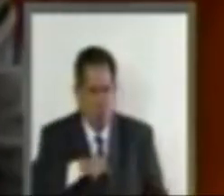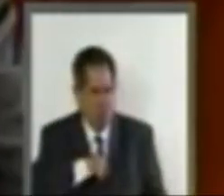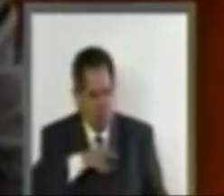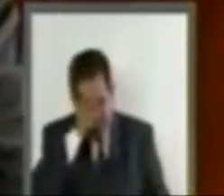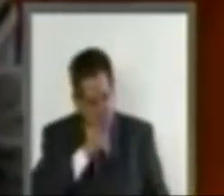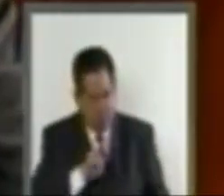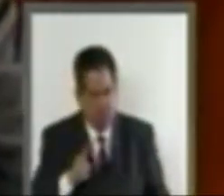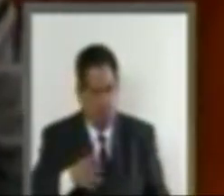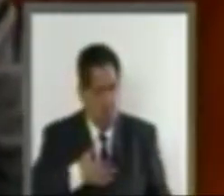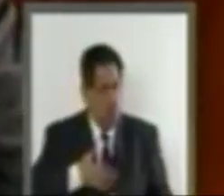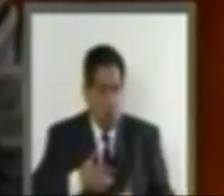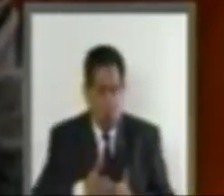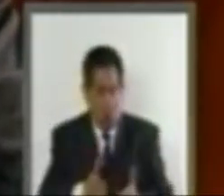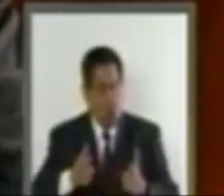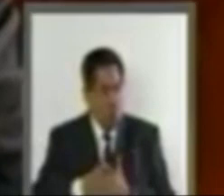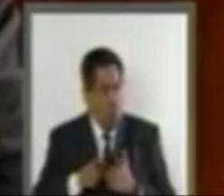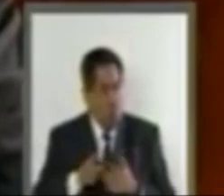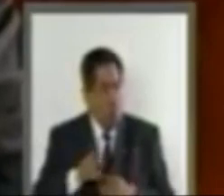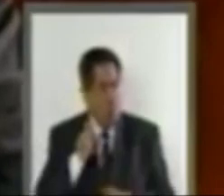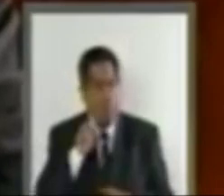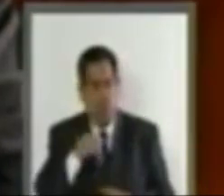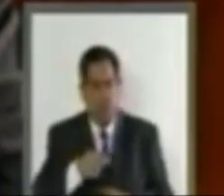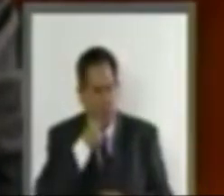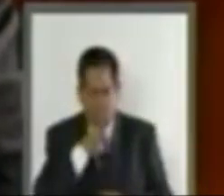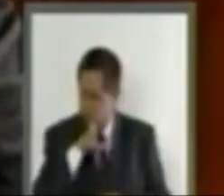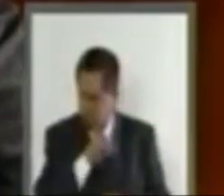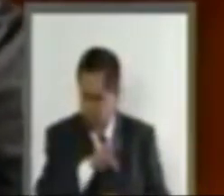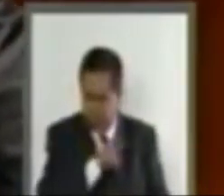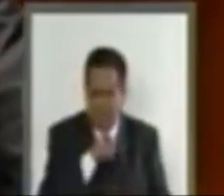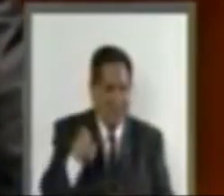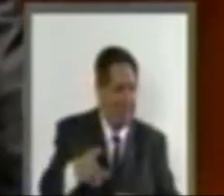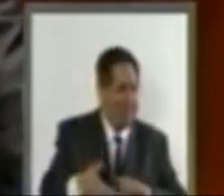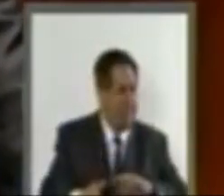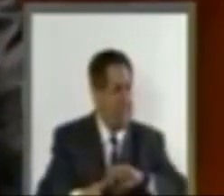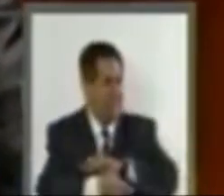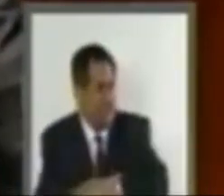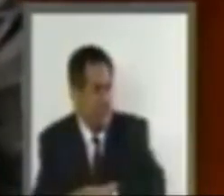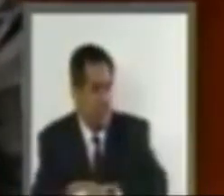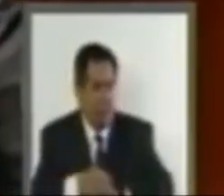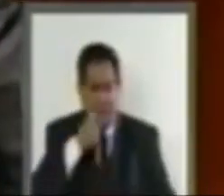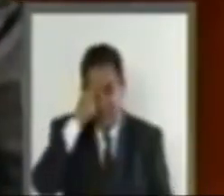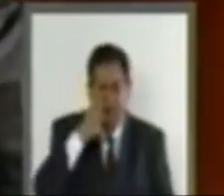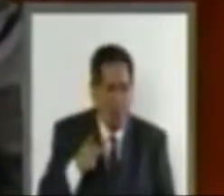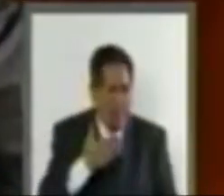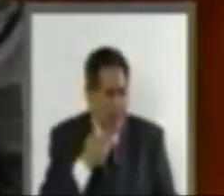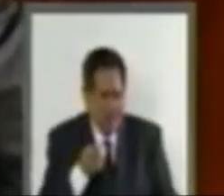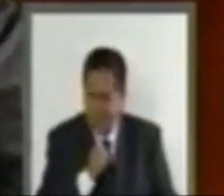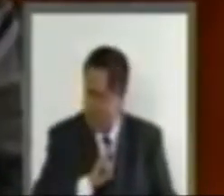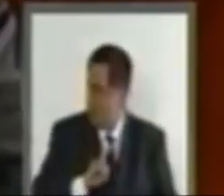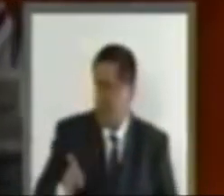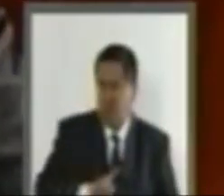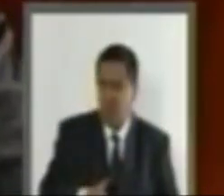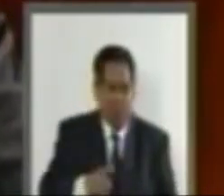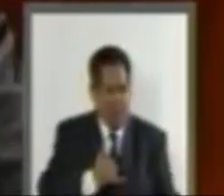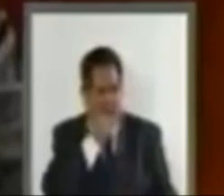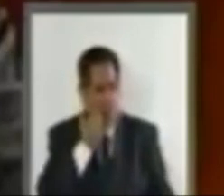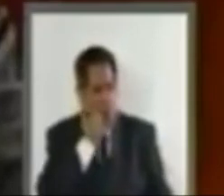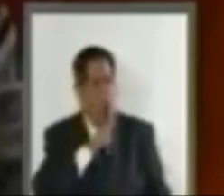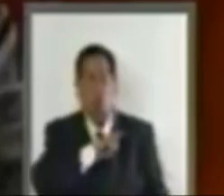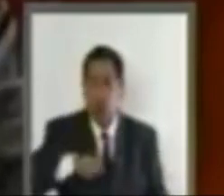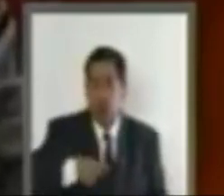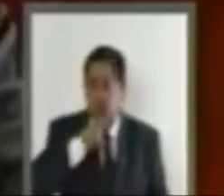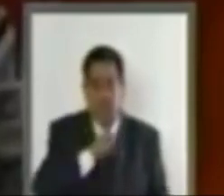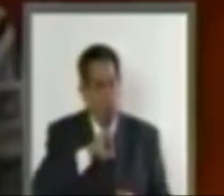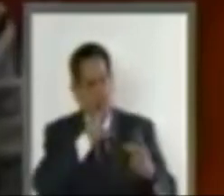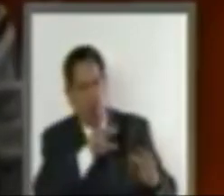tiempo para profundizar, un tiempo para escuchar, que es lo que ha hecho el Senado en estos 3 años. Yo creo que son bastante injustos en decir que el Senado lo que